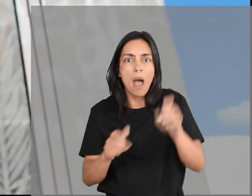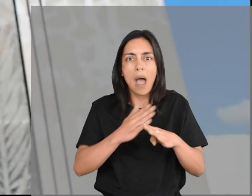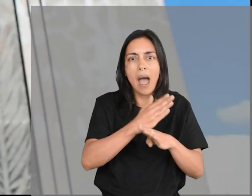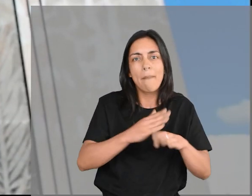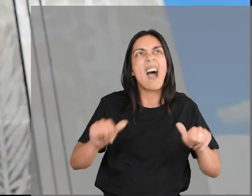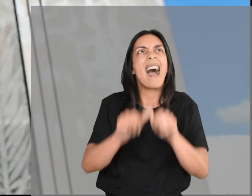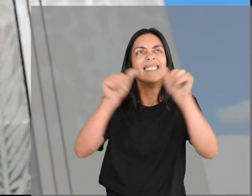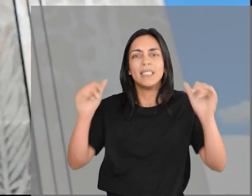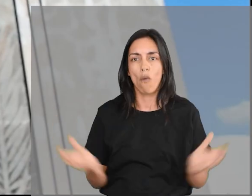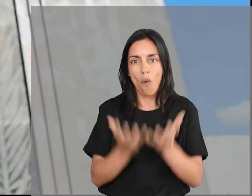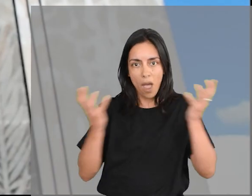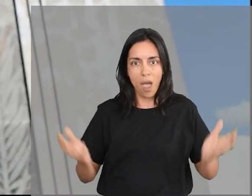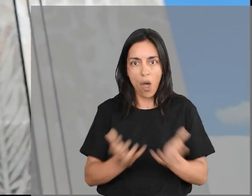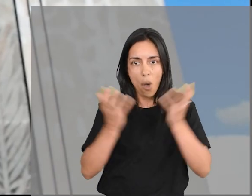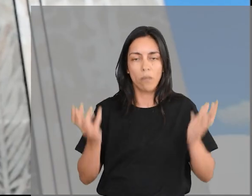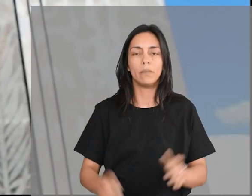fuego.